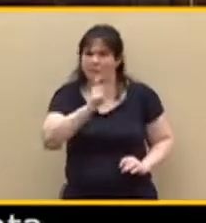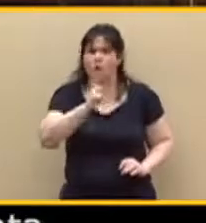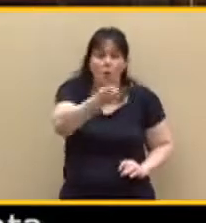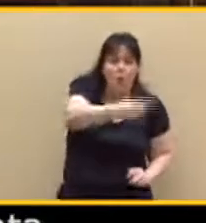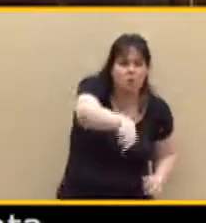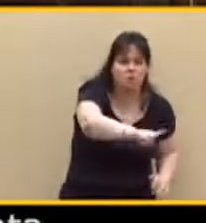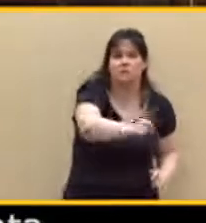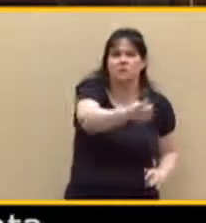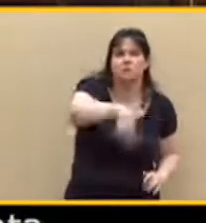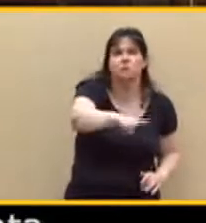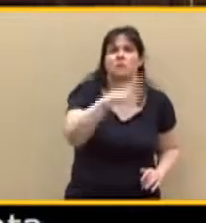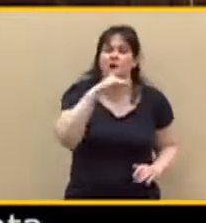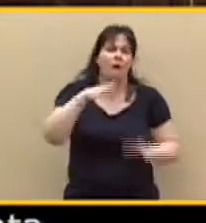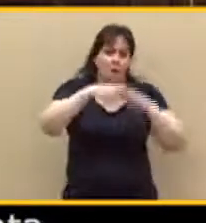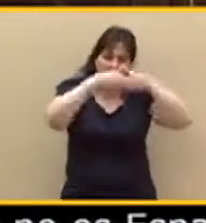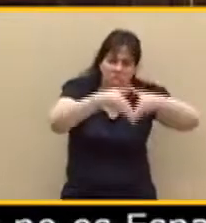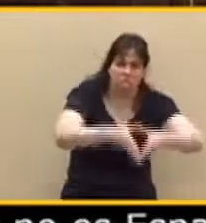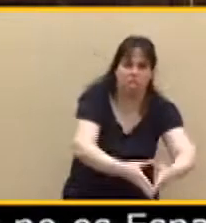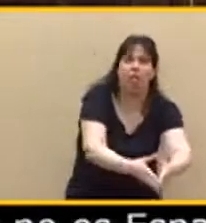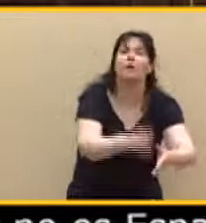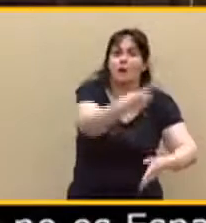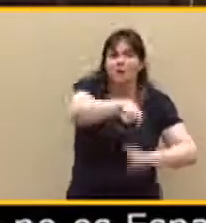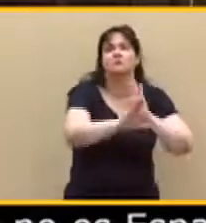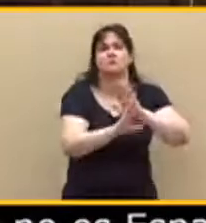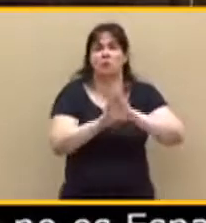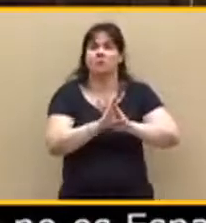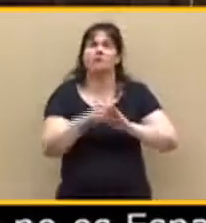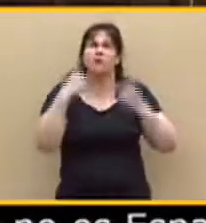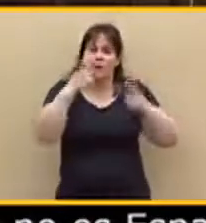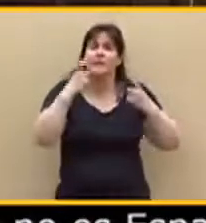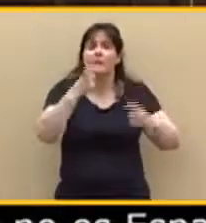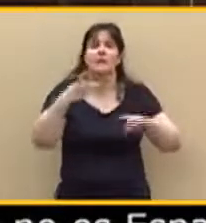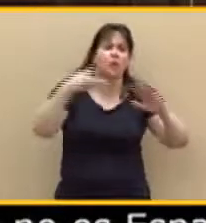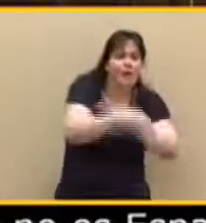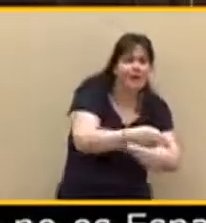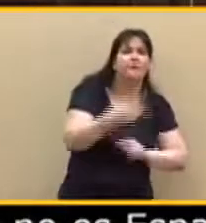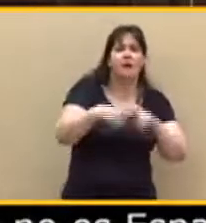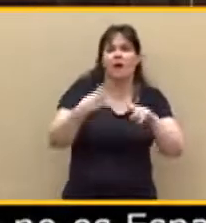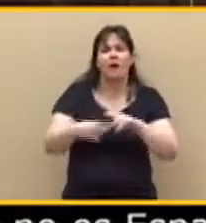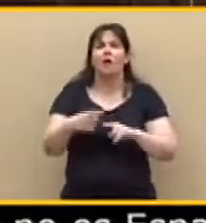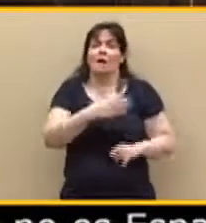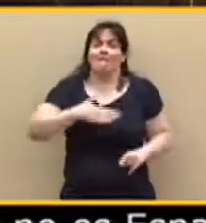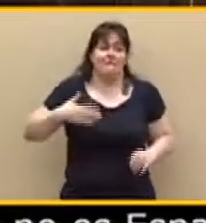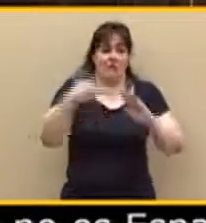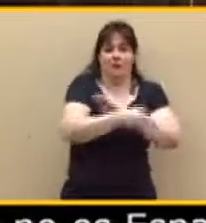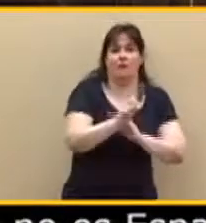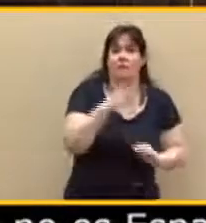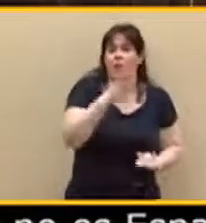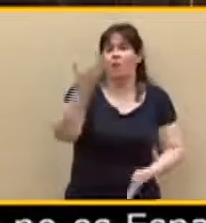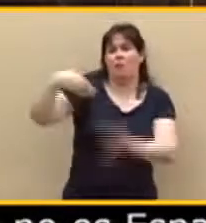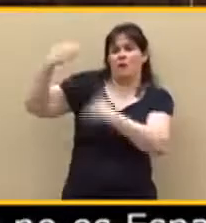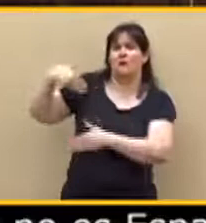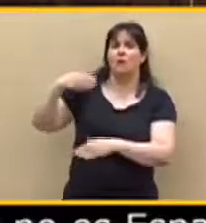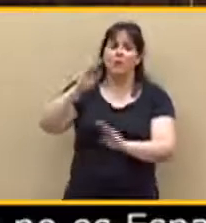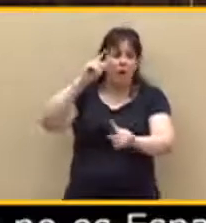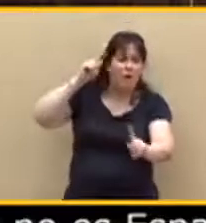la deriva. Sigan tratando ustedes de evitar lo inevitable que es su regreso al pasado, pero no traten de convertir su destino en el destino